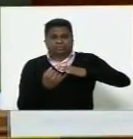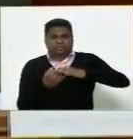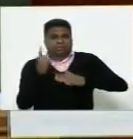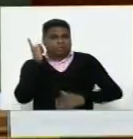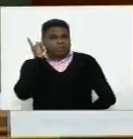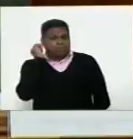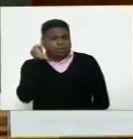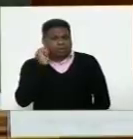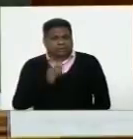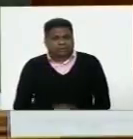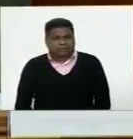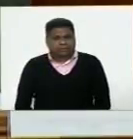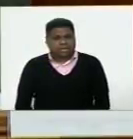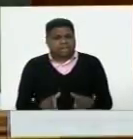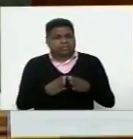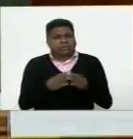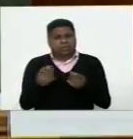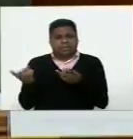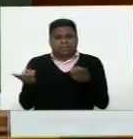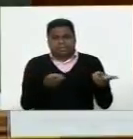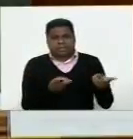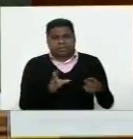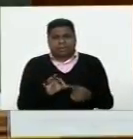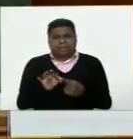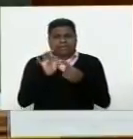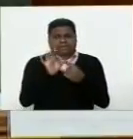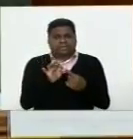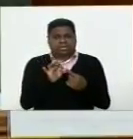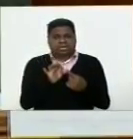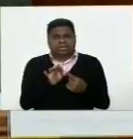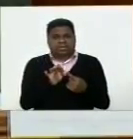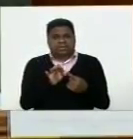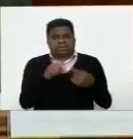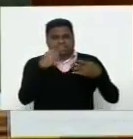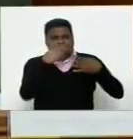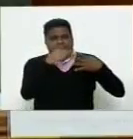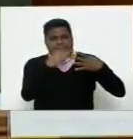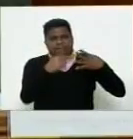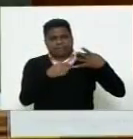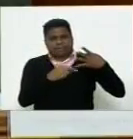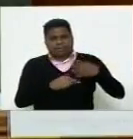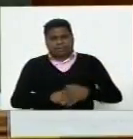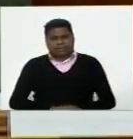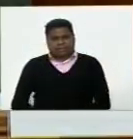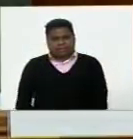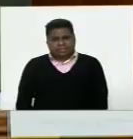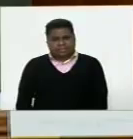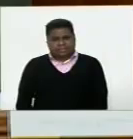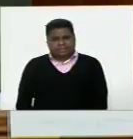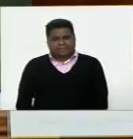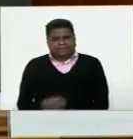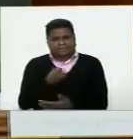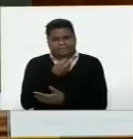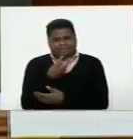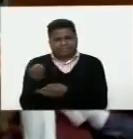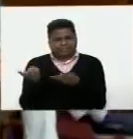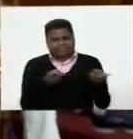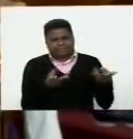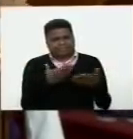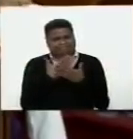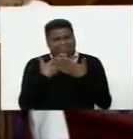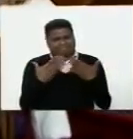y a los y las invitadas especiales, Mónica Villegas, Gabriela Malaguera, Iris